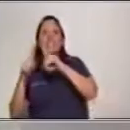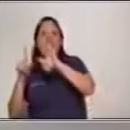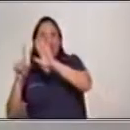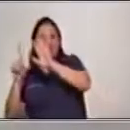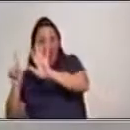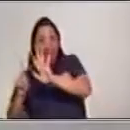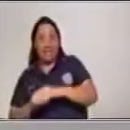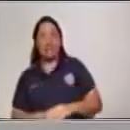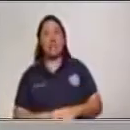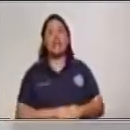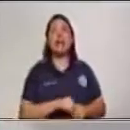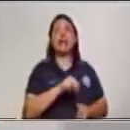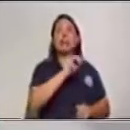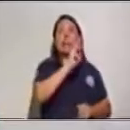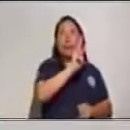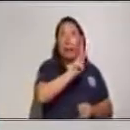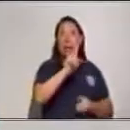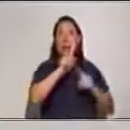y 3.